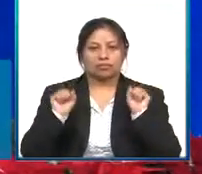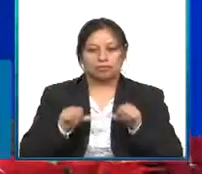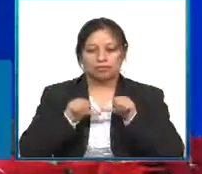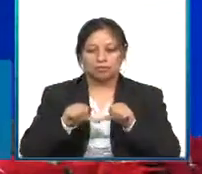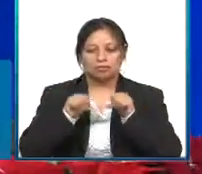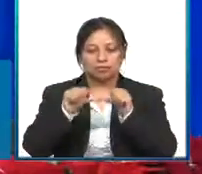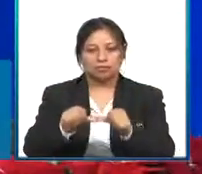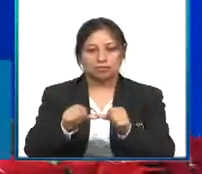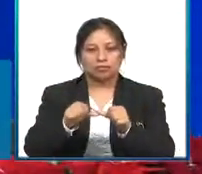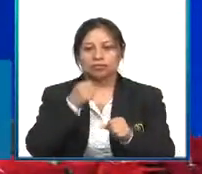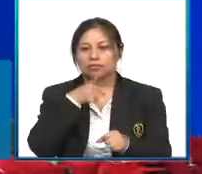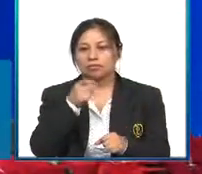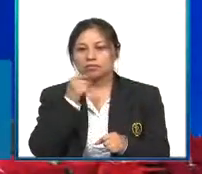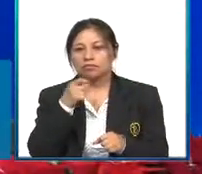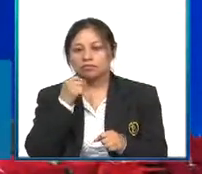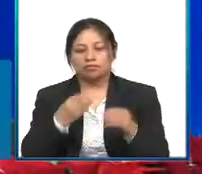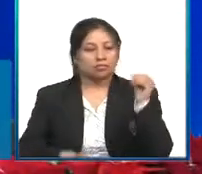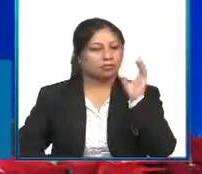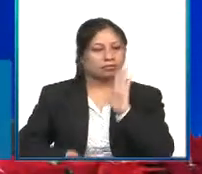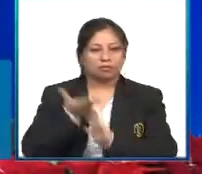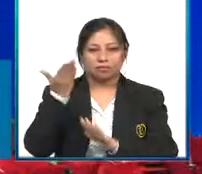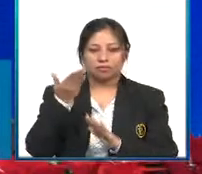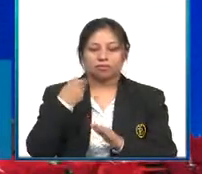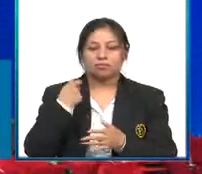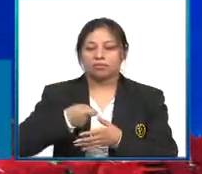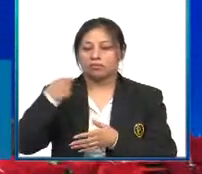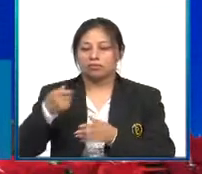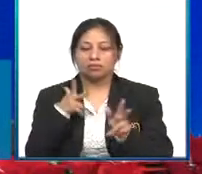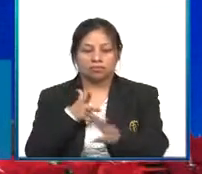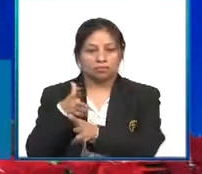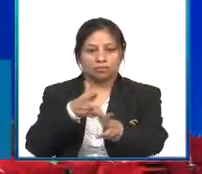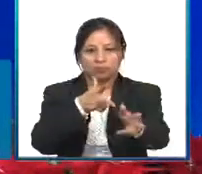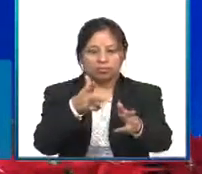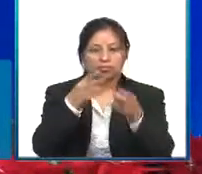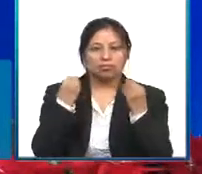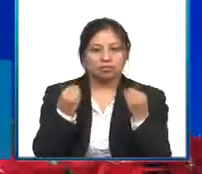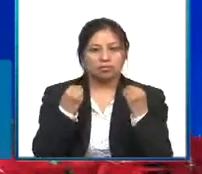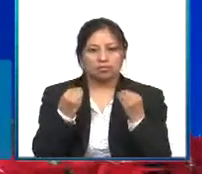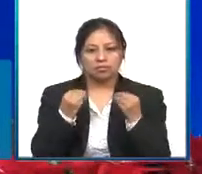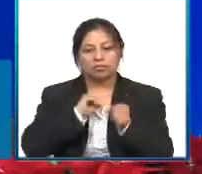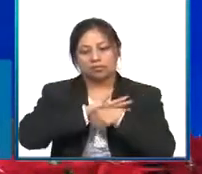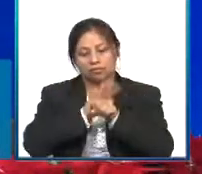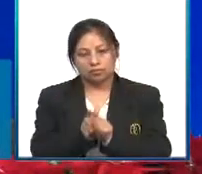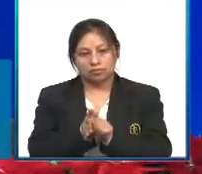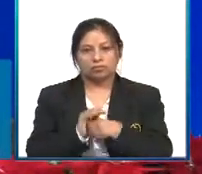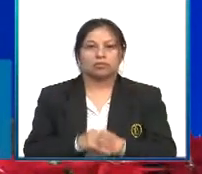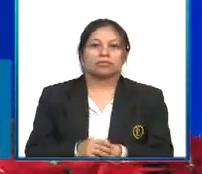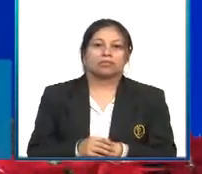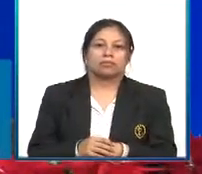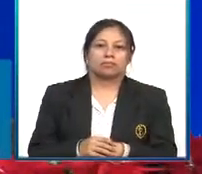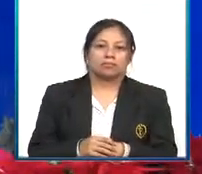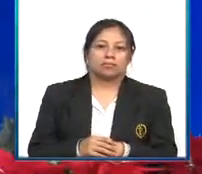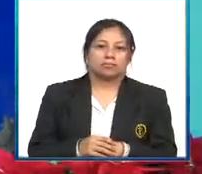dar seguimiento a las denuncias por el alto costo al pasaje del transporte extraurbano durante la pandemia del